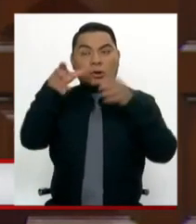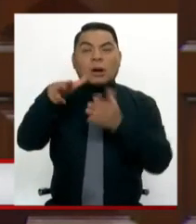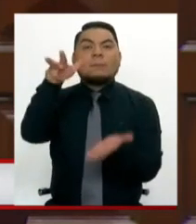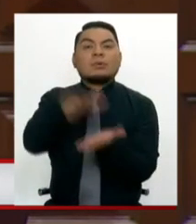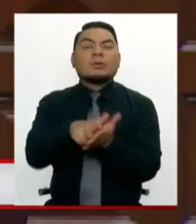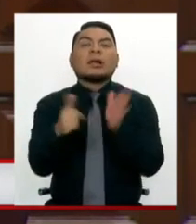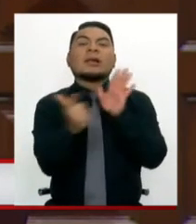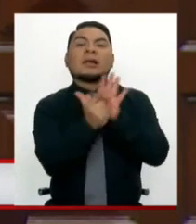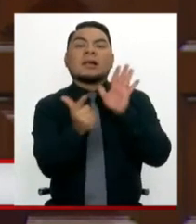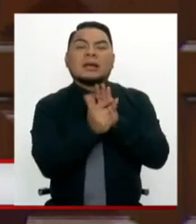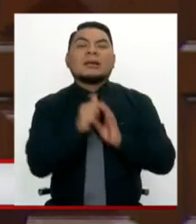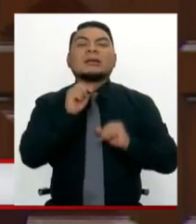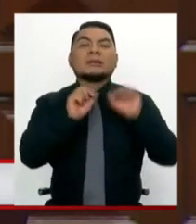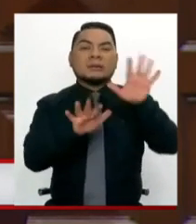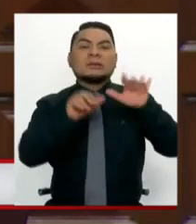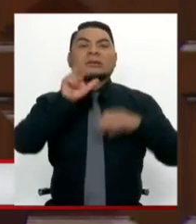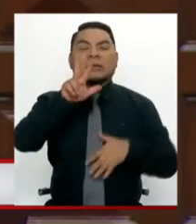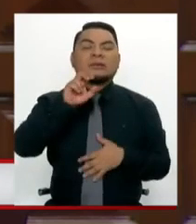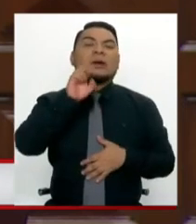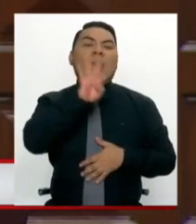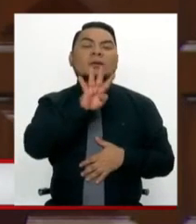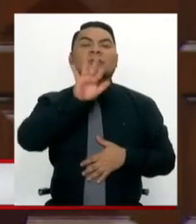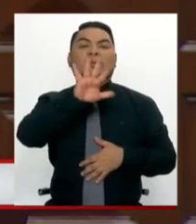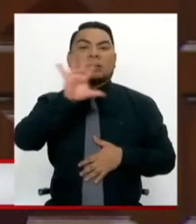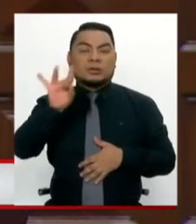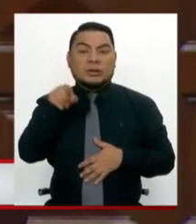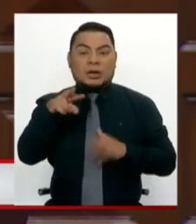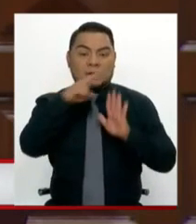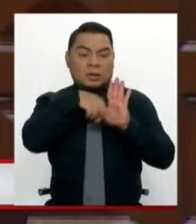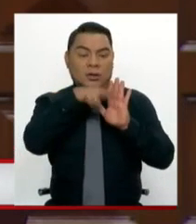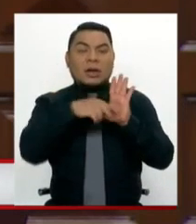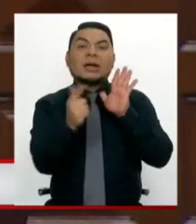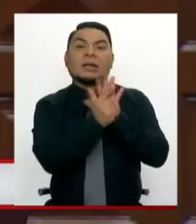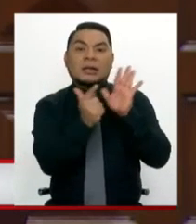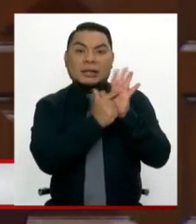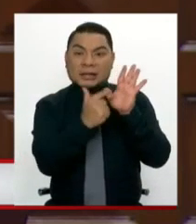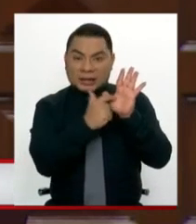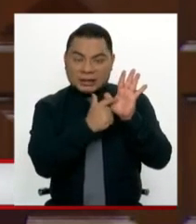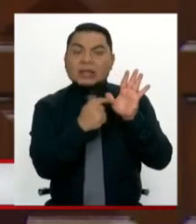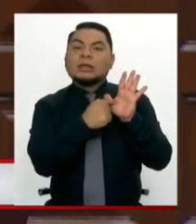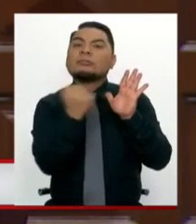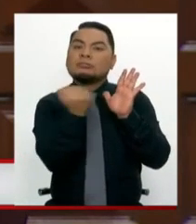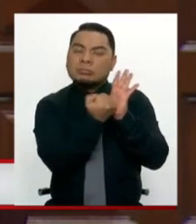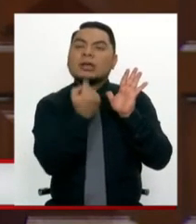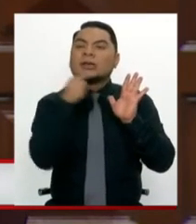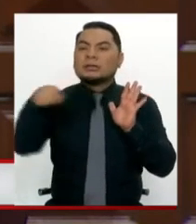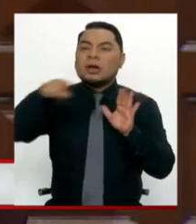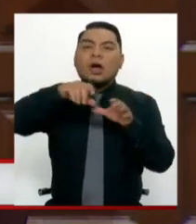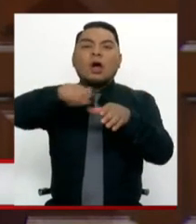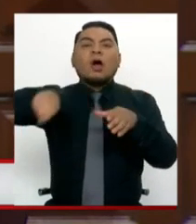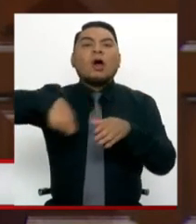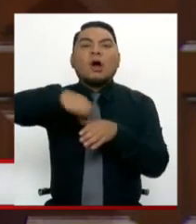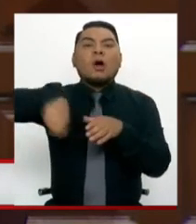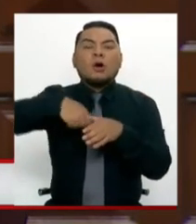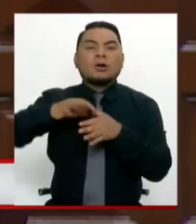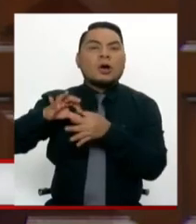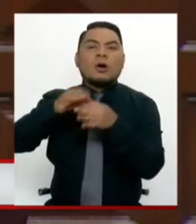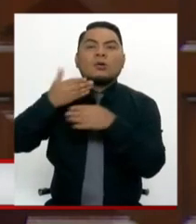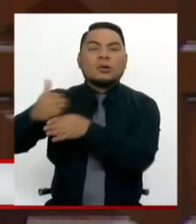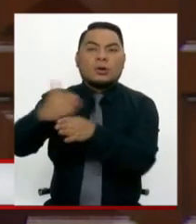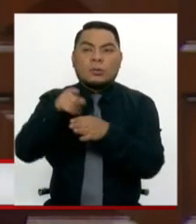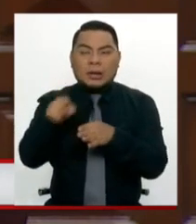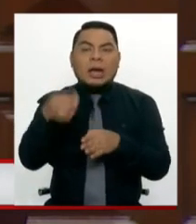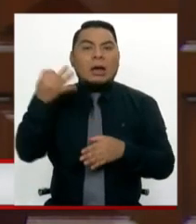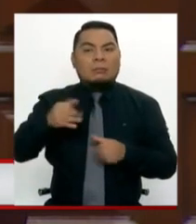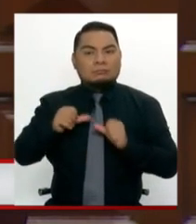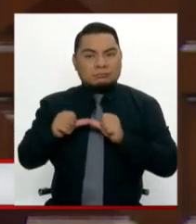aprobó la Ley 13.458 y el reglamento de la ley que reconoce las ollas comunes y garantiza su